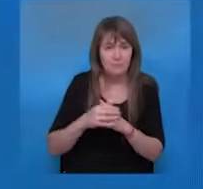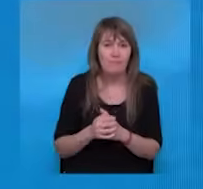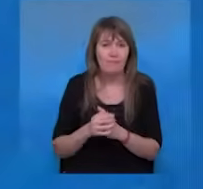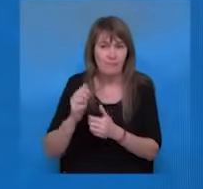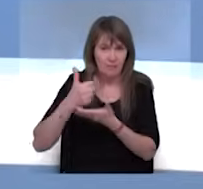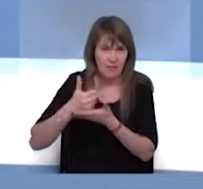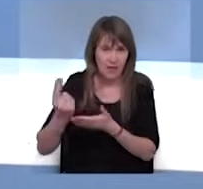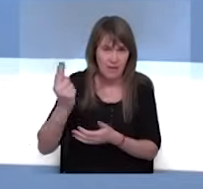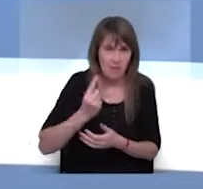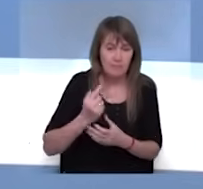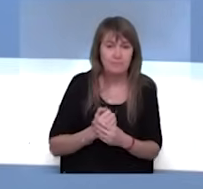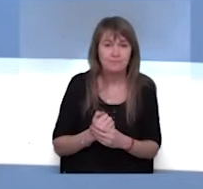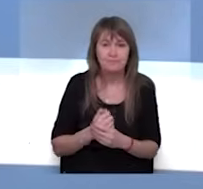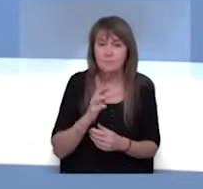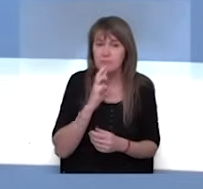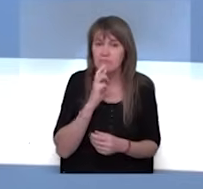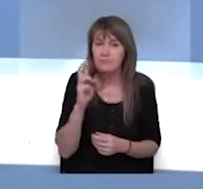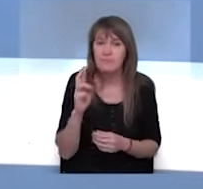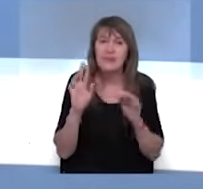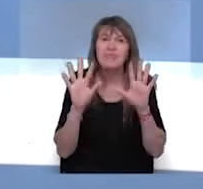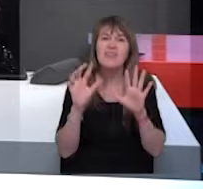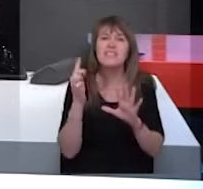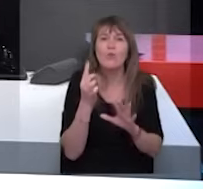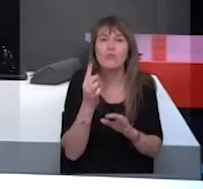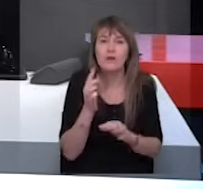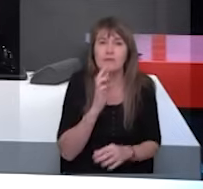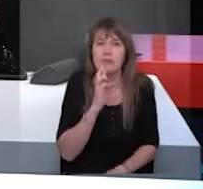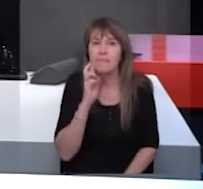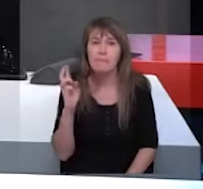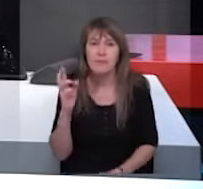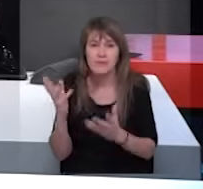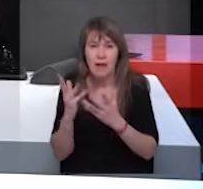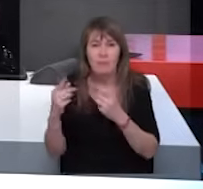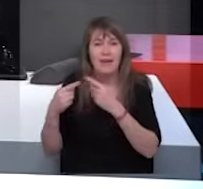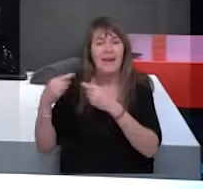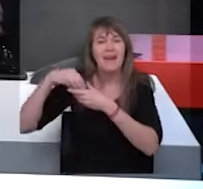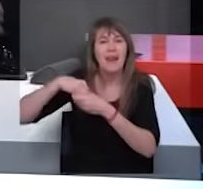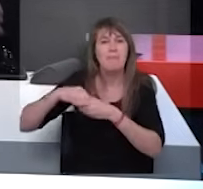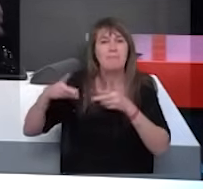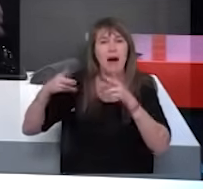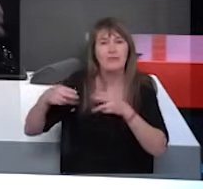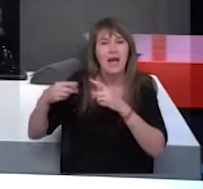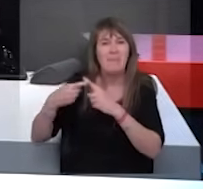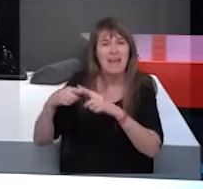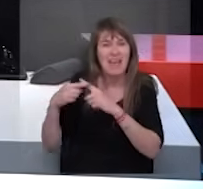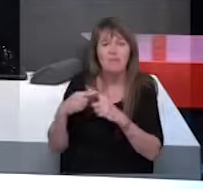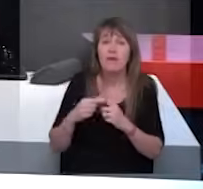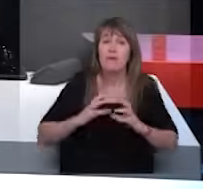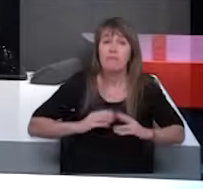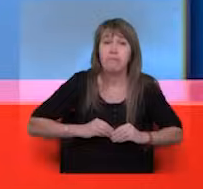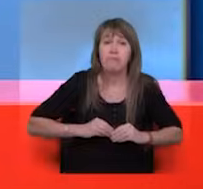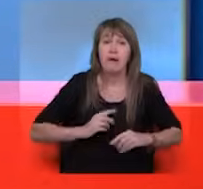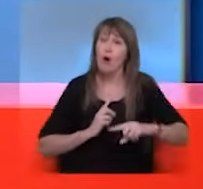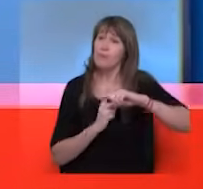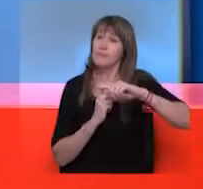eh querés responderle algo en 10 segundos Mariana Daniel porque ustedes estuvieron peleando la pausa No mentira peleando no te cortó el optimismo no me